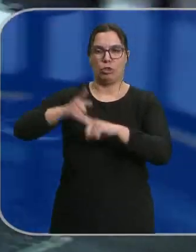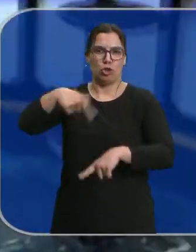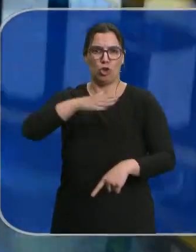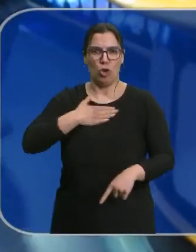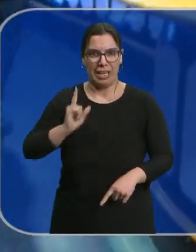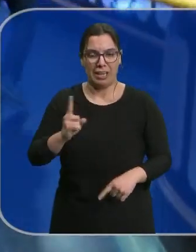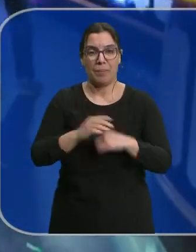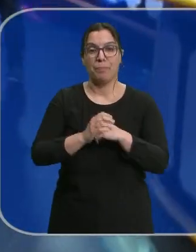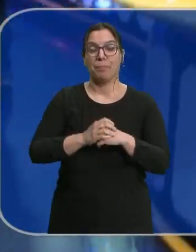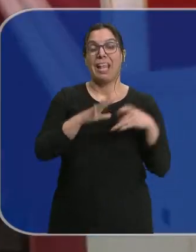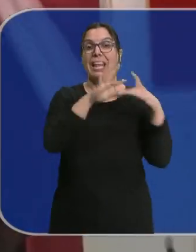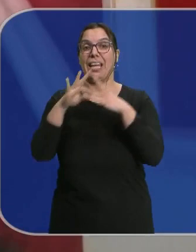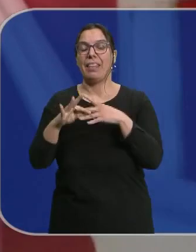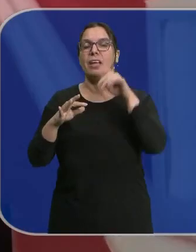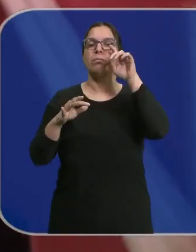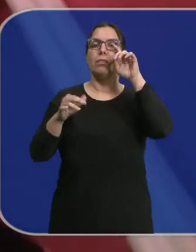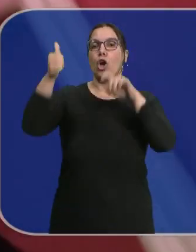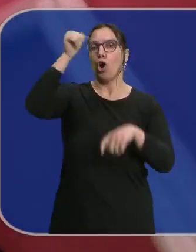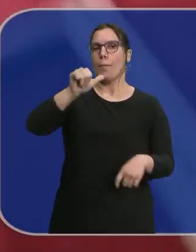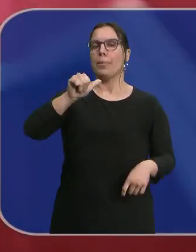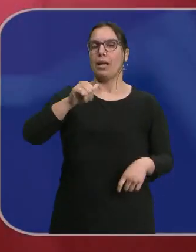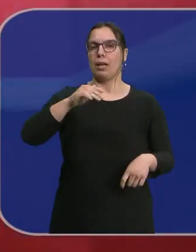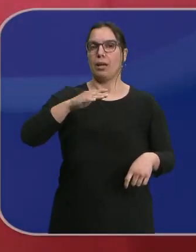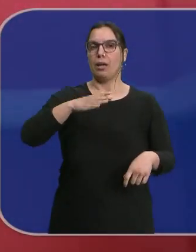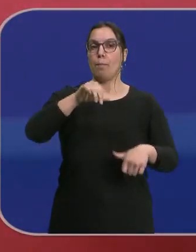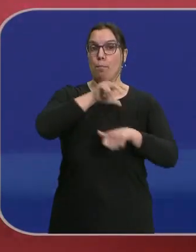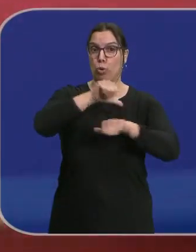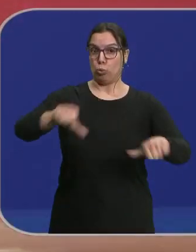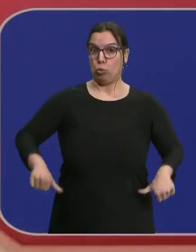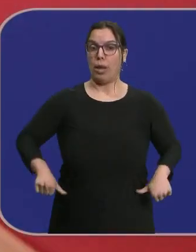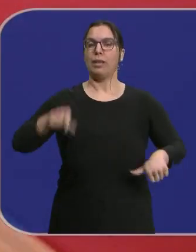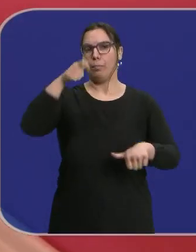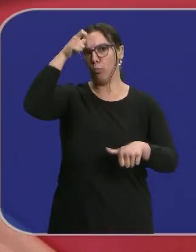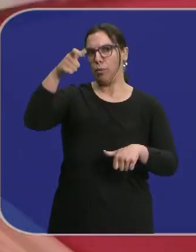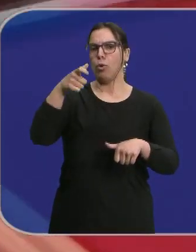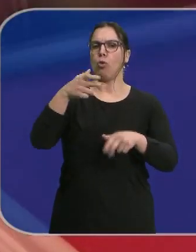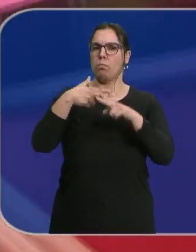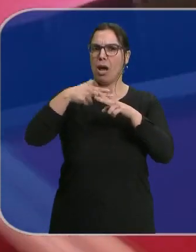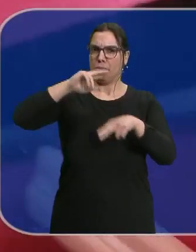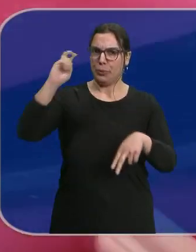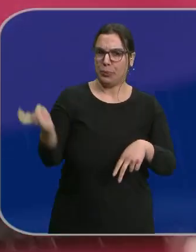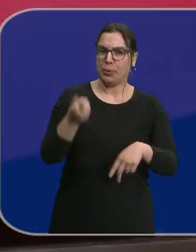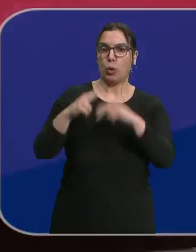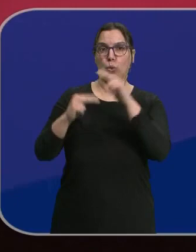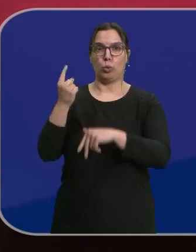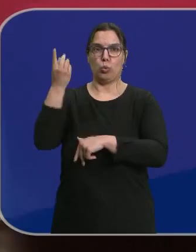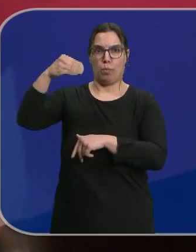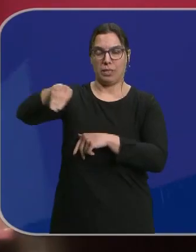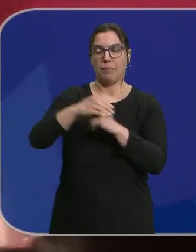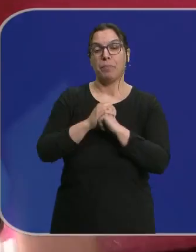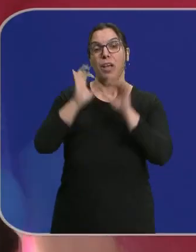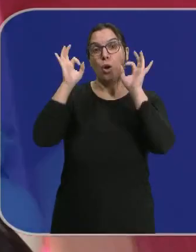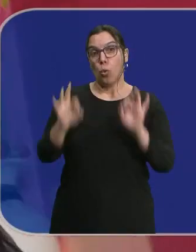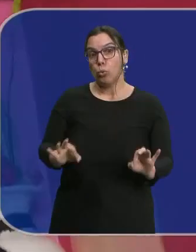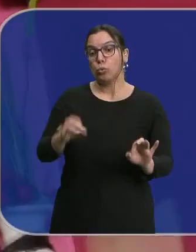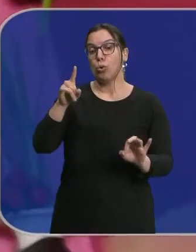voluntad. El cabecilla era un ciudadano portugués que en Fuentes de Oñoro tenía varios establecimientos y que además estaba construyendo uno más. Se da la circunstancia